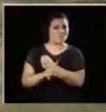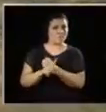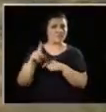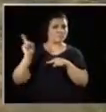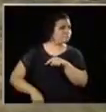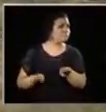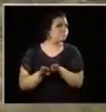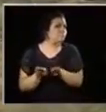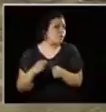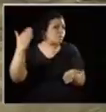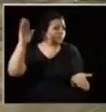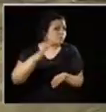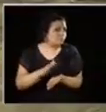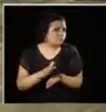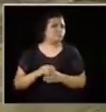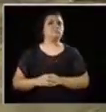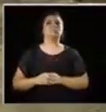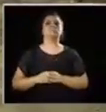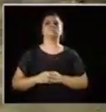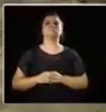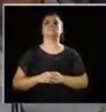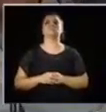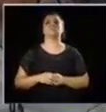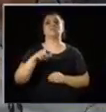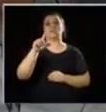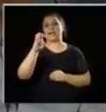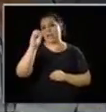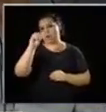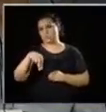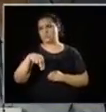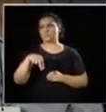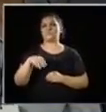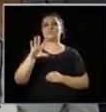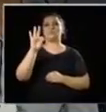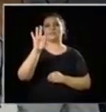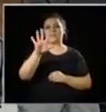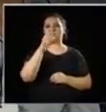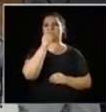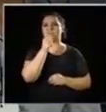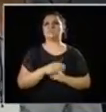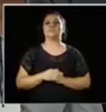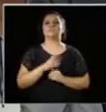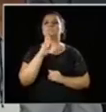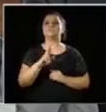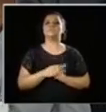Candidato Carlos Alberto León García tiene 45 segundos para responder. Agradezco la pregunta, quiero